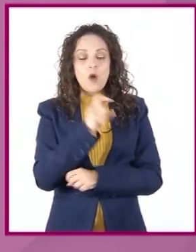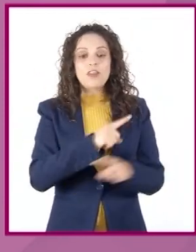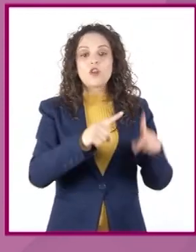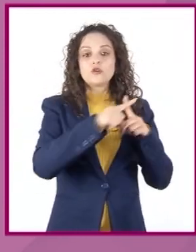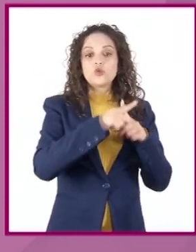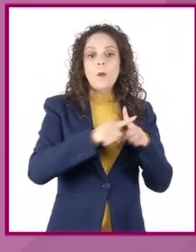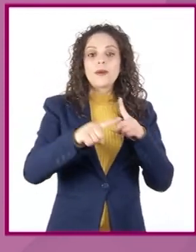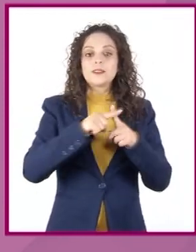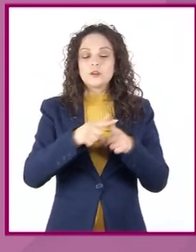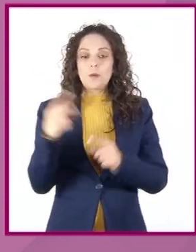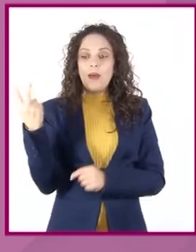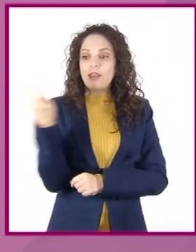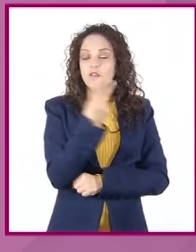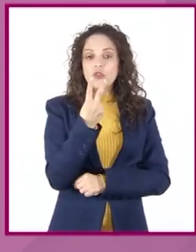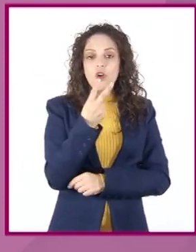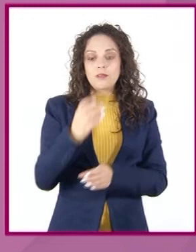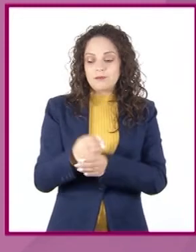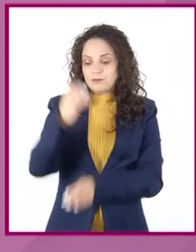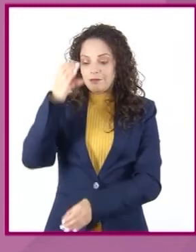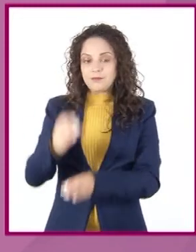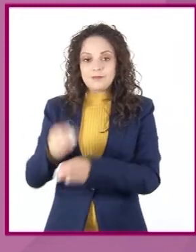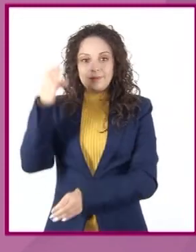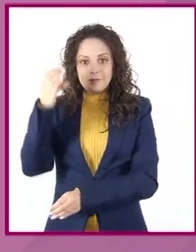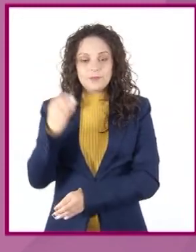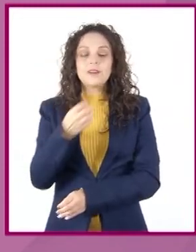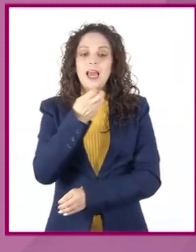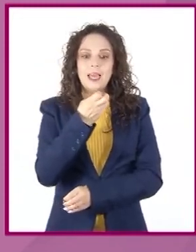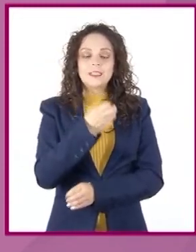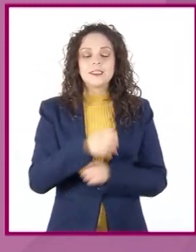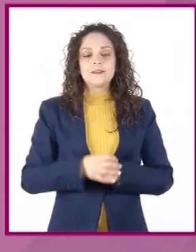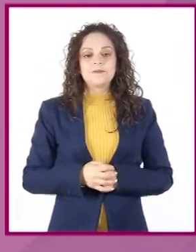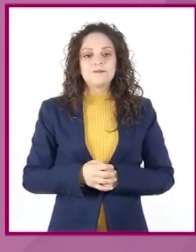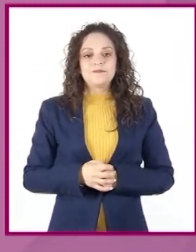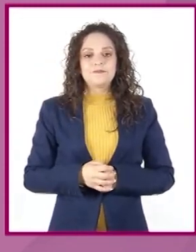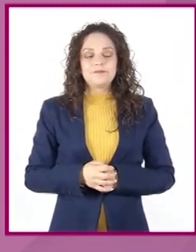volumen de los dos prismas que lo componen.